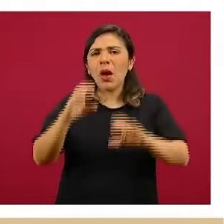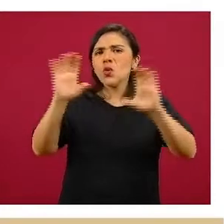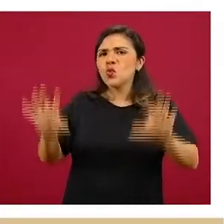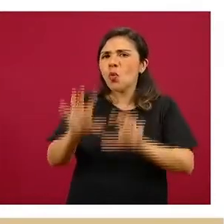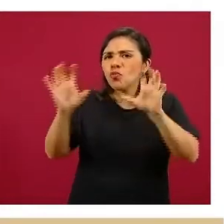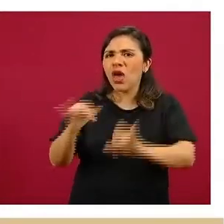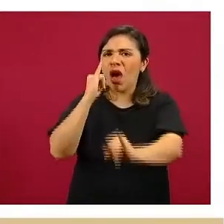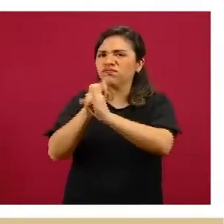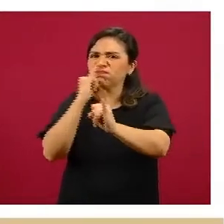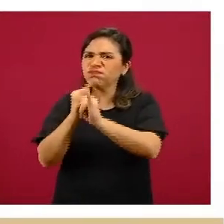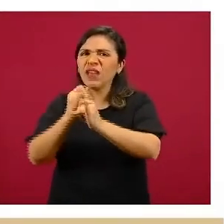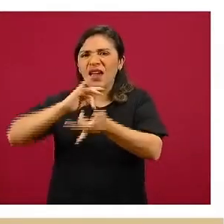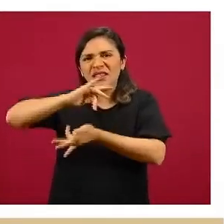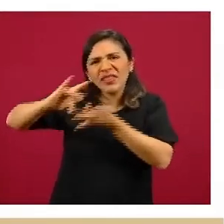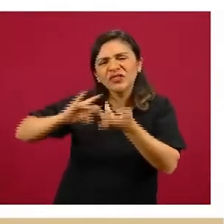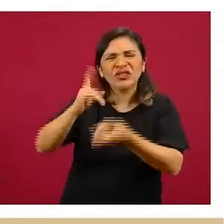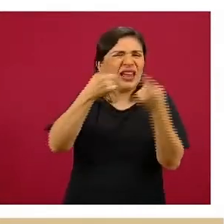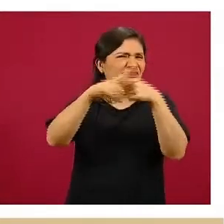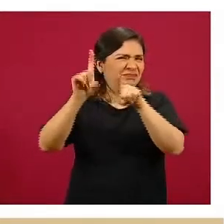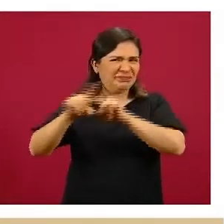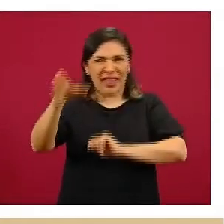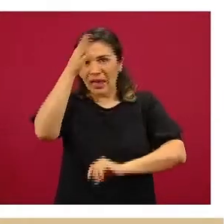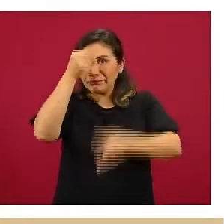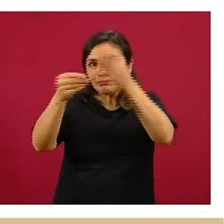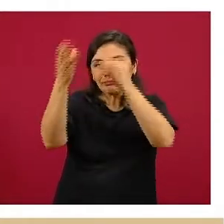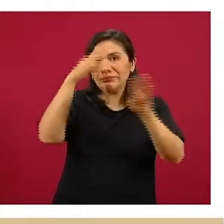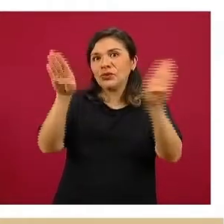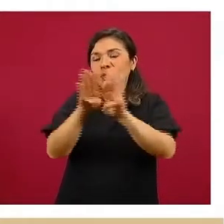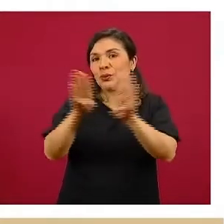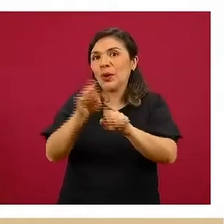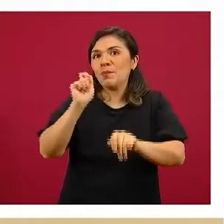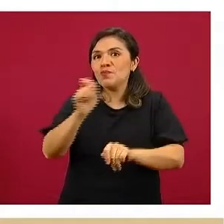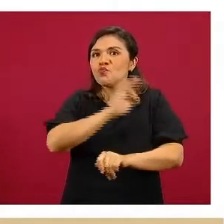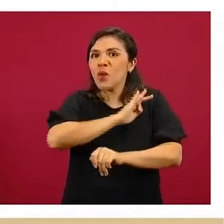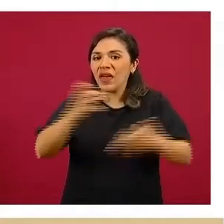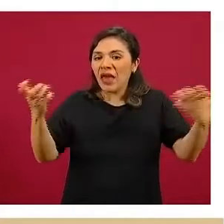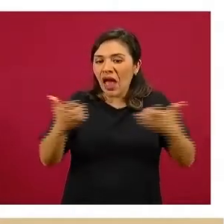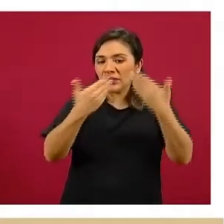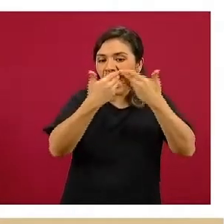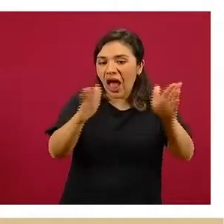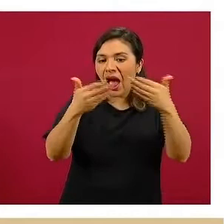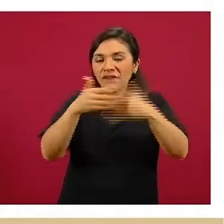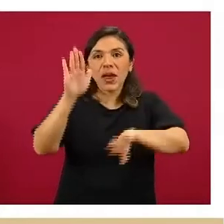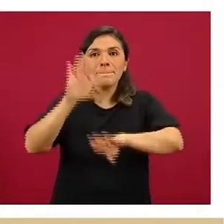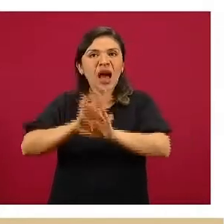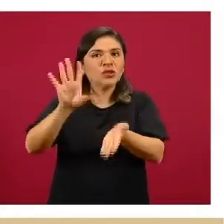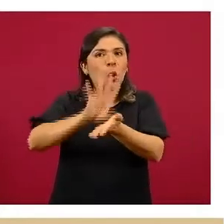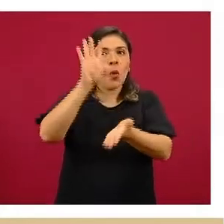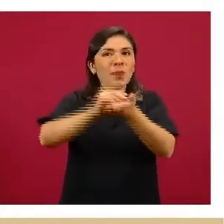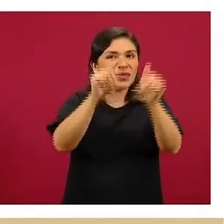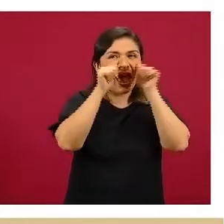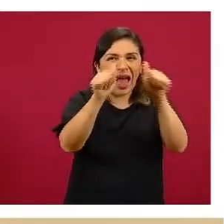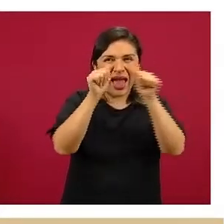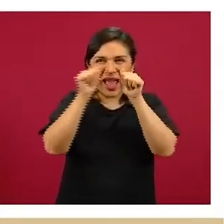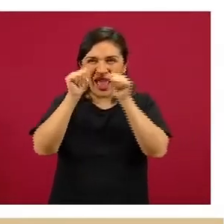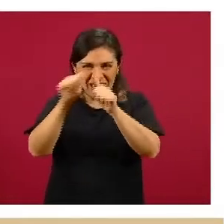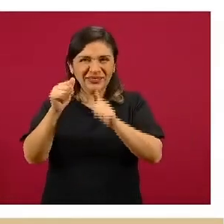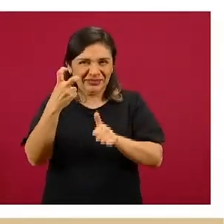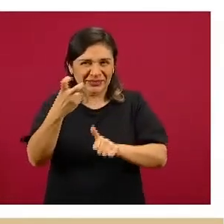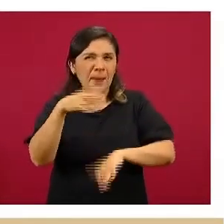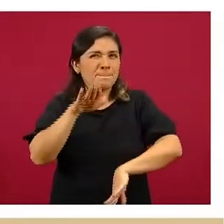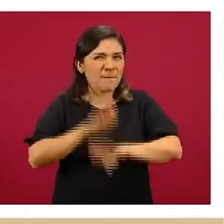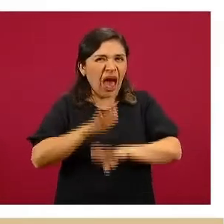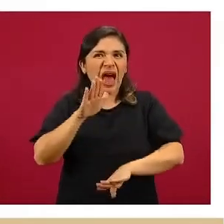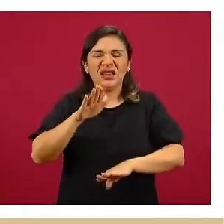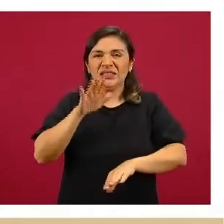redes sociales, con una serie de situaciones que nos han permitido tener una cobertura más amplia, mucho